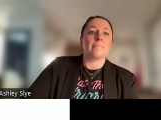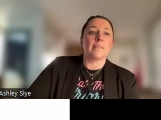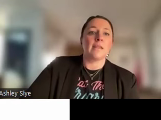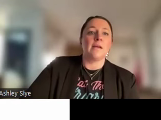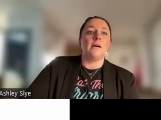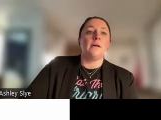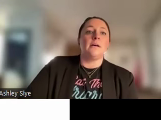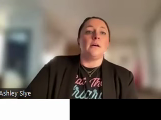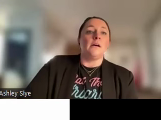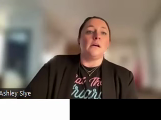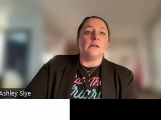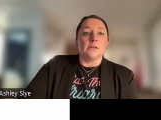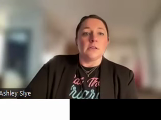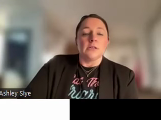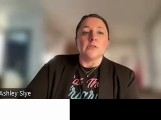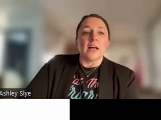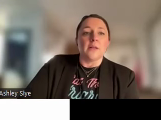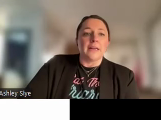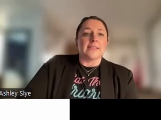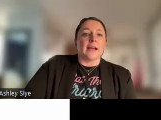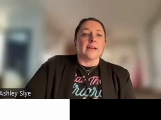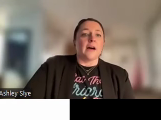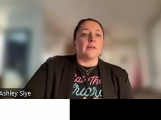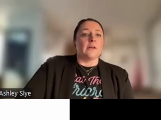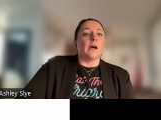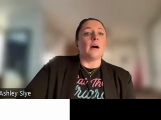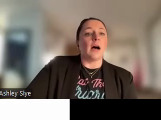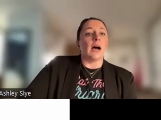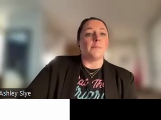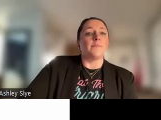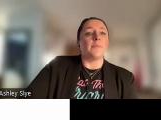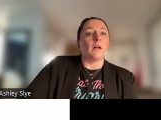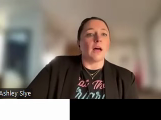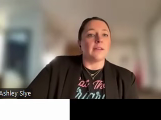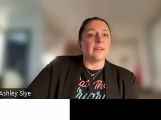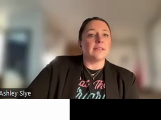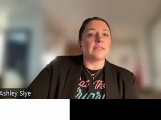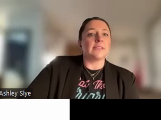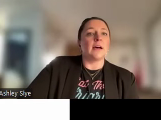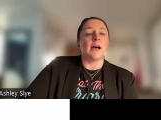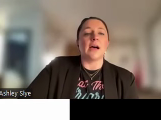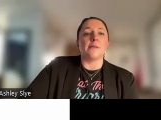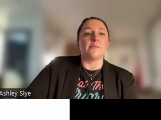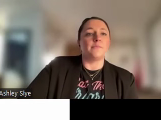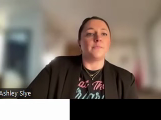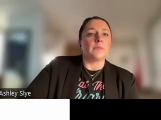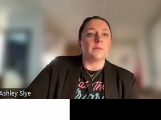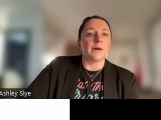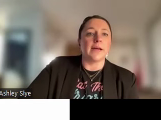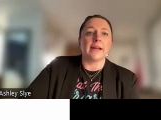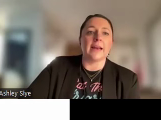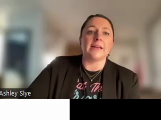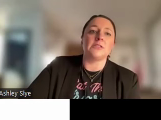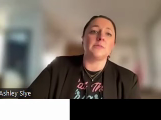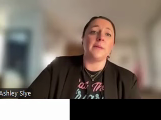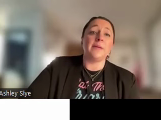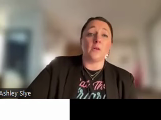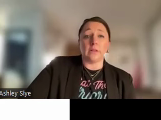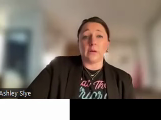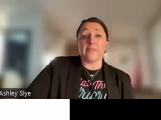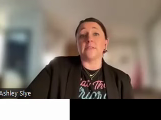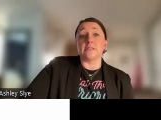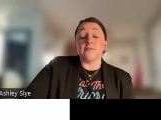ellos como sobrevivientes o simplemente qué es lo que el sobreviviente quiere. Bueno. Ahora, ya he hablado de bastante de lo que